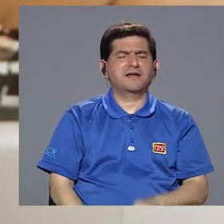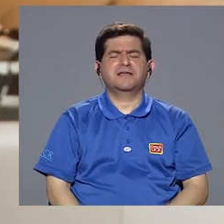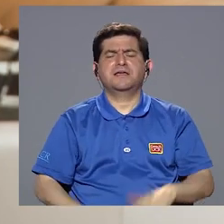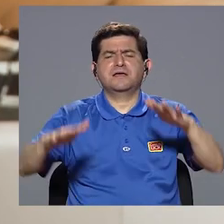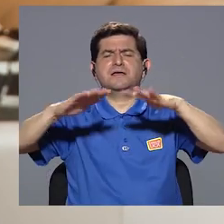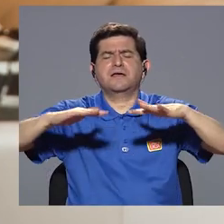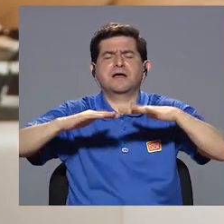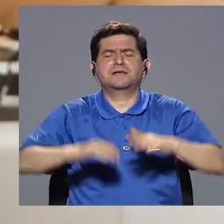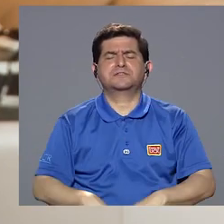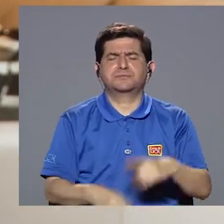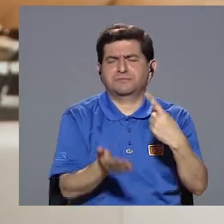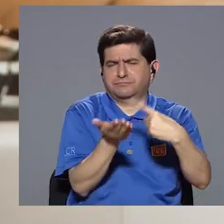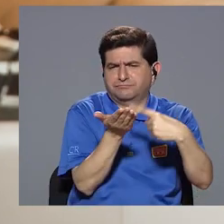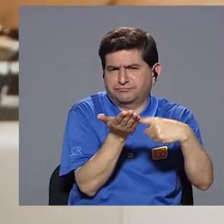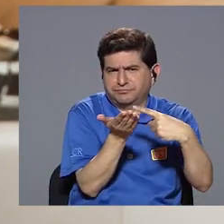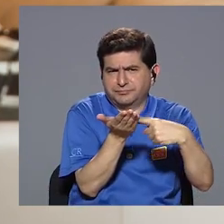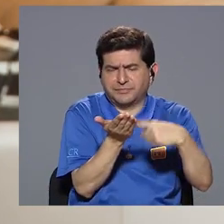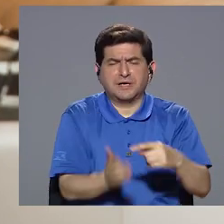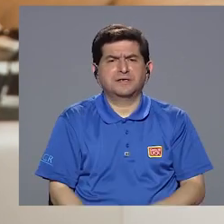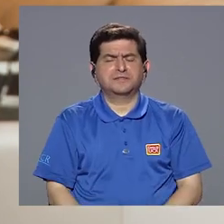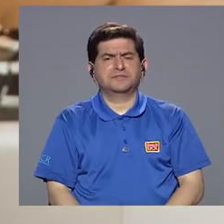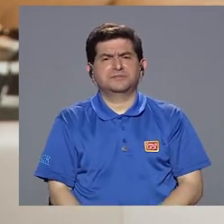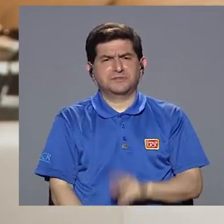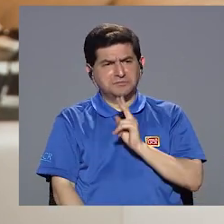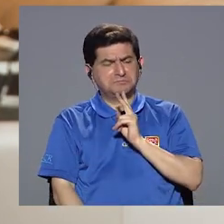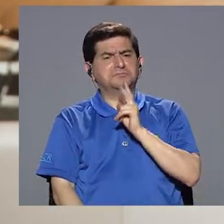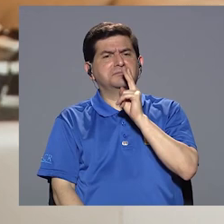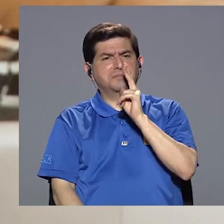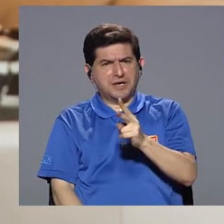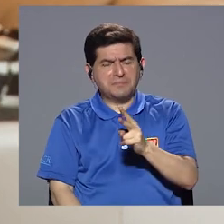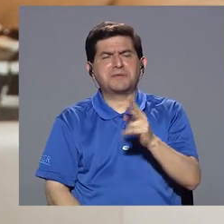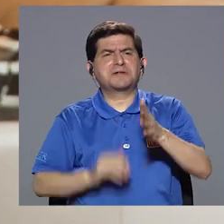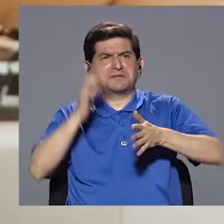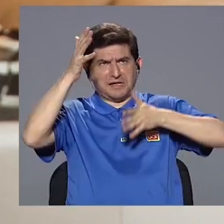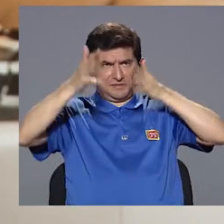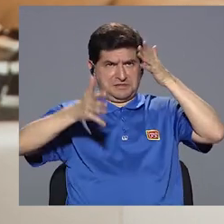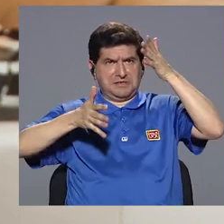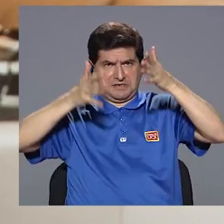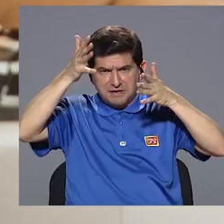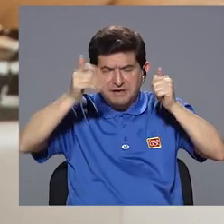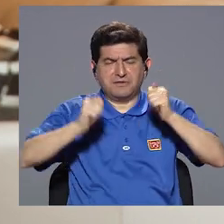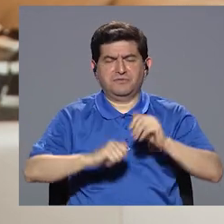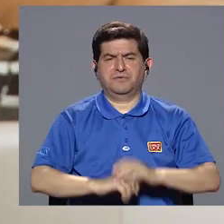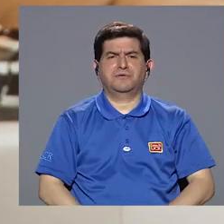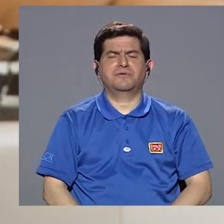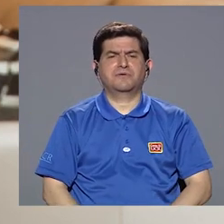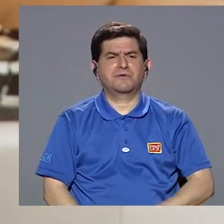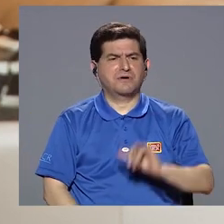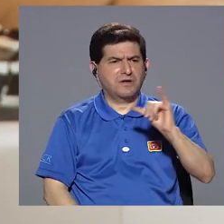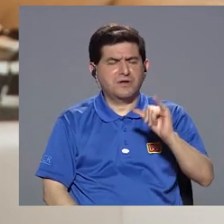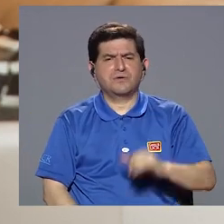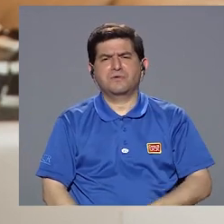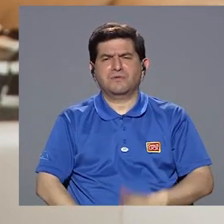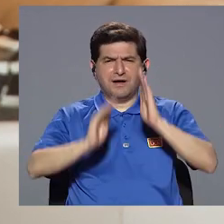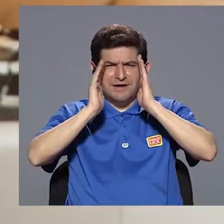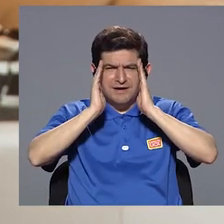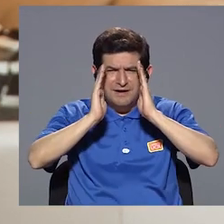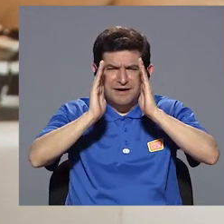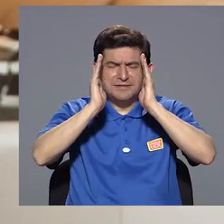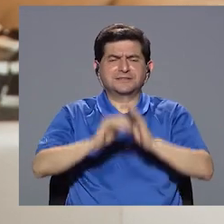un foro que es realmente muy creativo muy